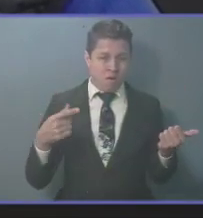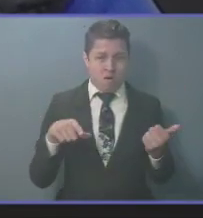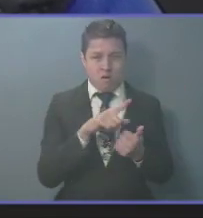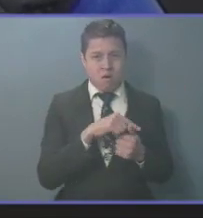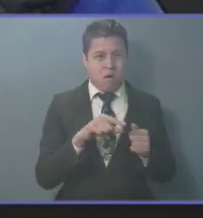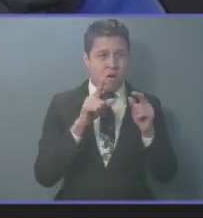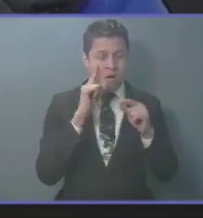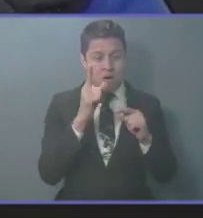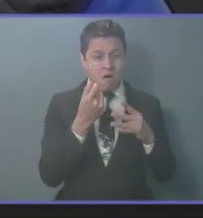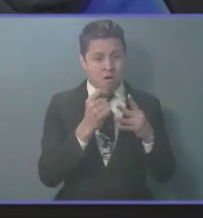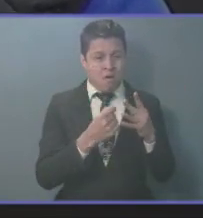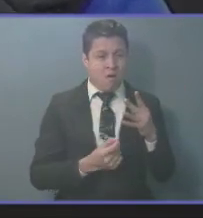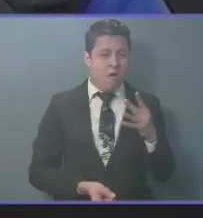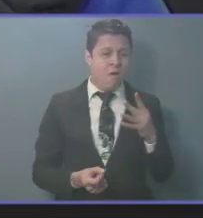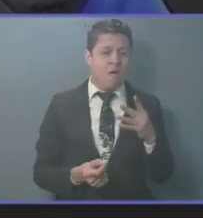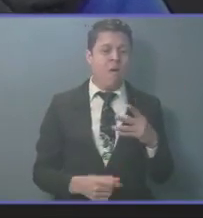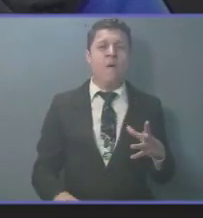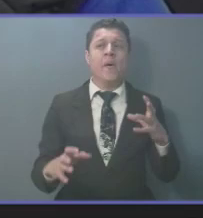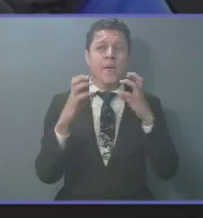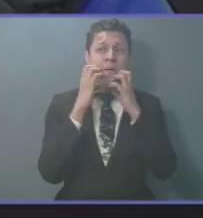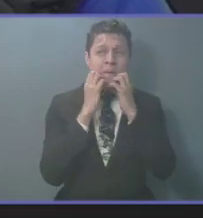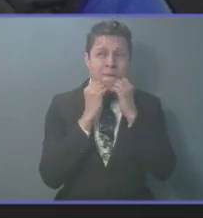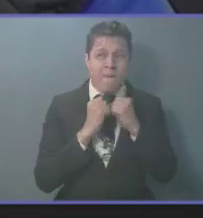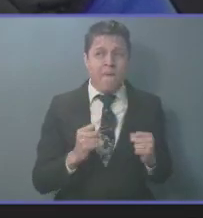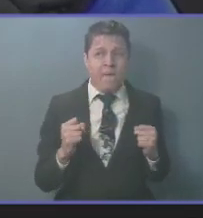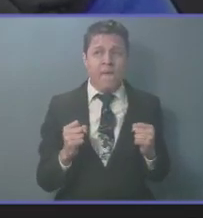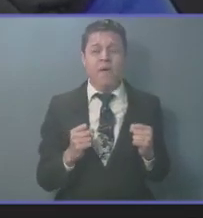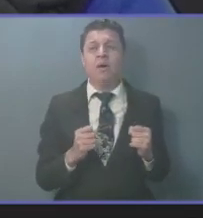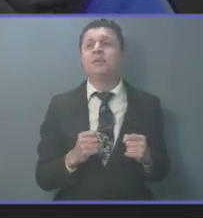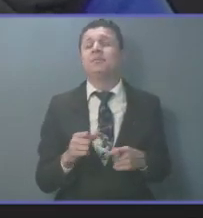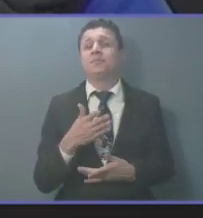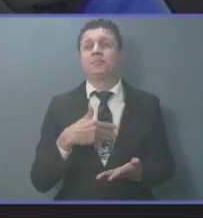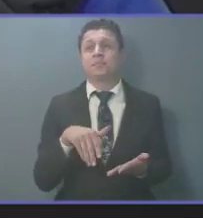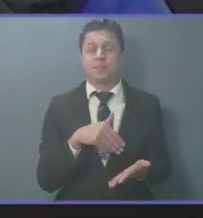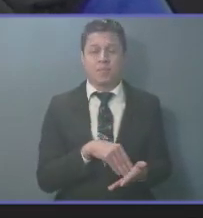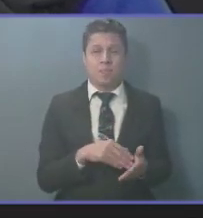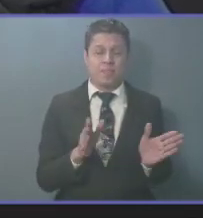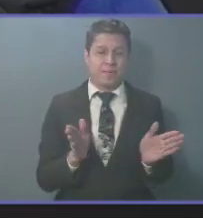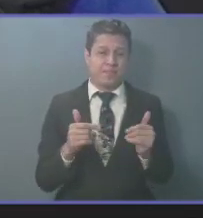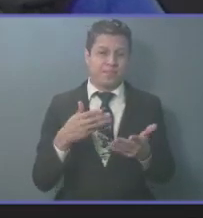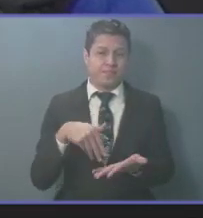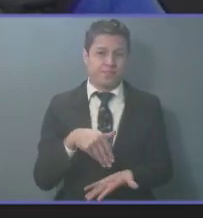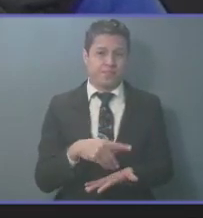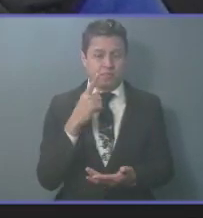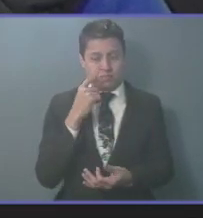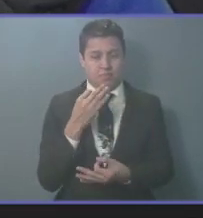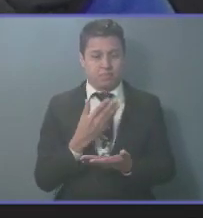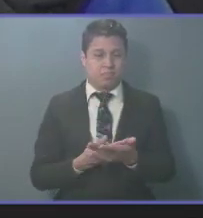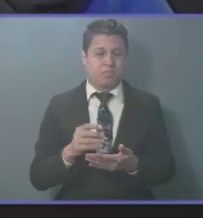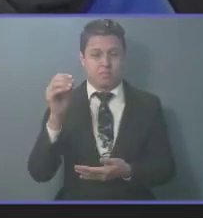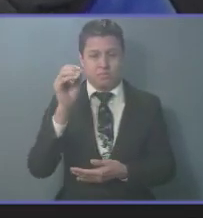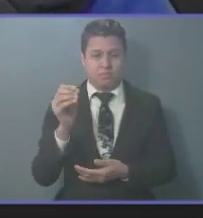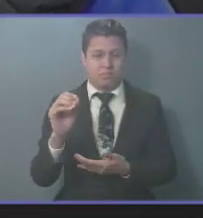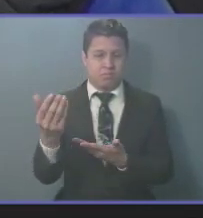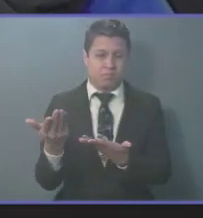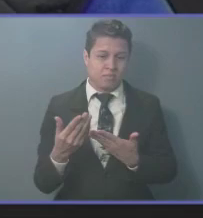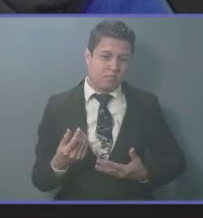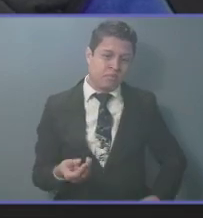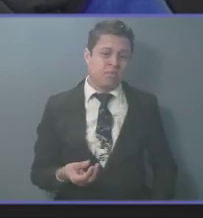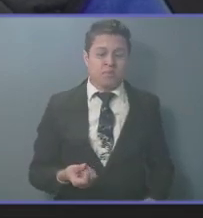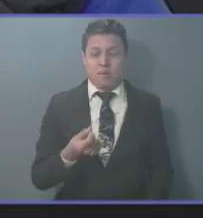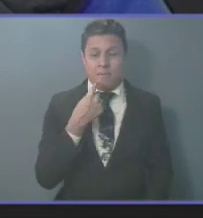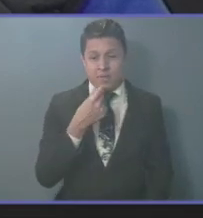las medidas de bioseguridad en centros hospitalarios y proporcionar los tratamientos y